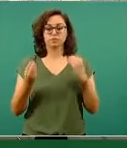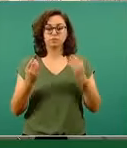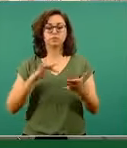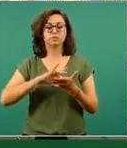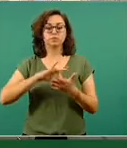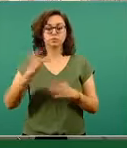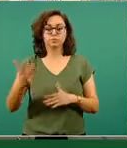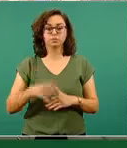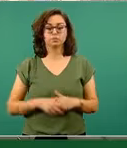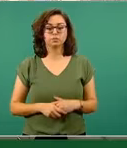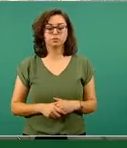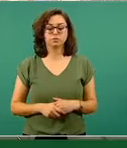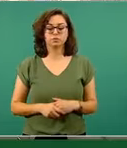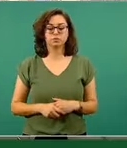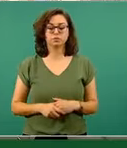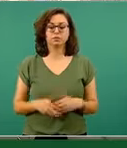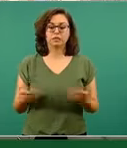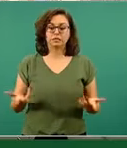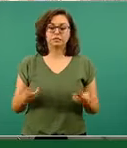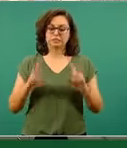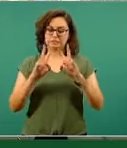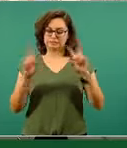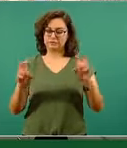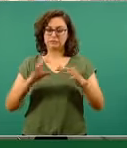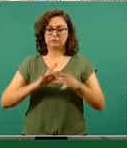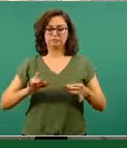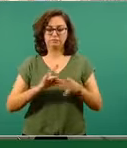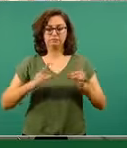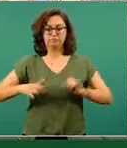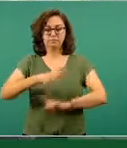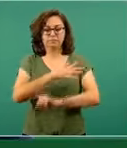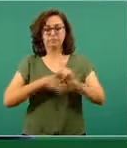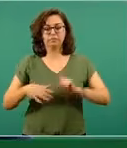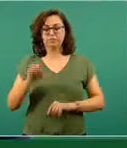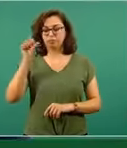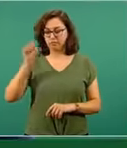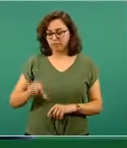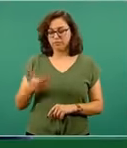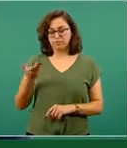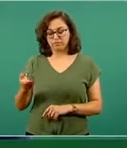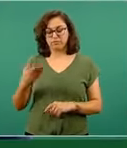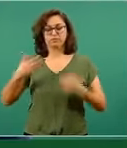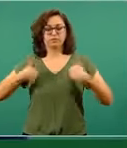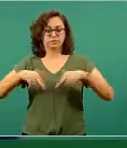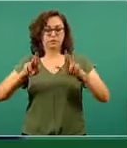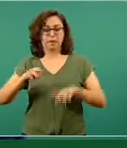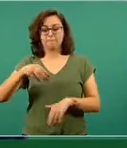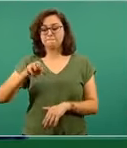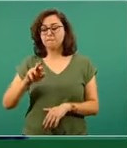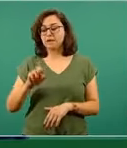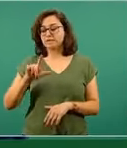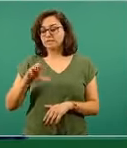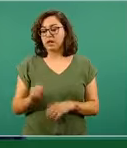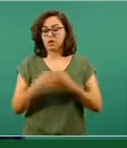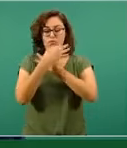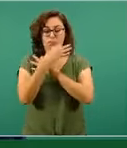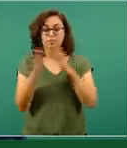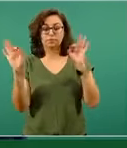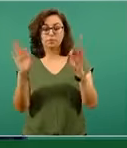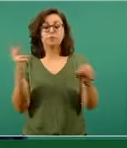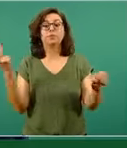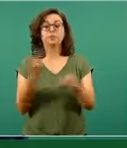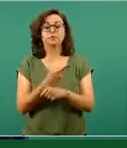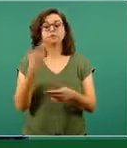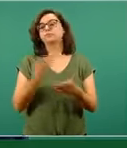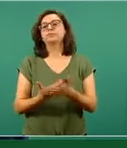Déjeme comentar un poquito sobre el contexto de la comunicación que hoy hace el canciller. Esto está contemplado desde el inicio por parte de la Secretaría